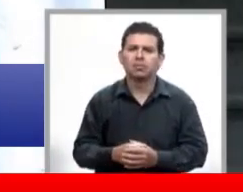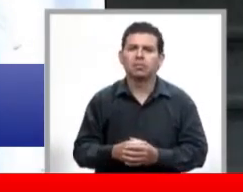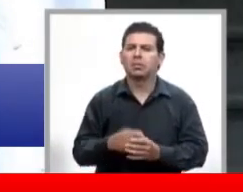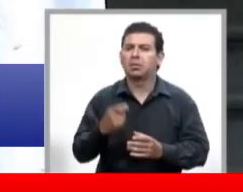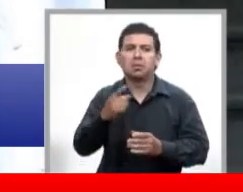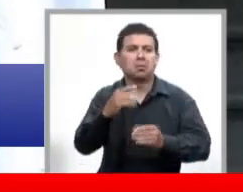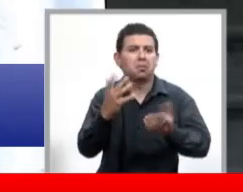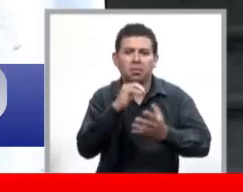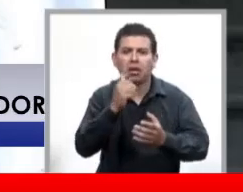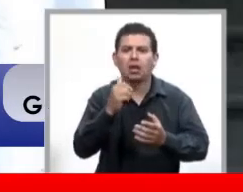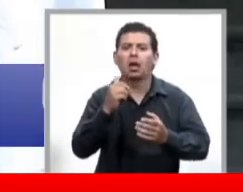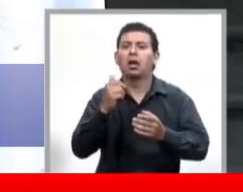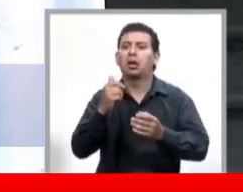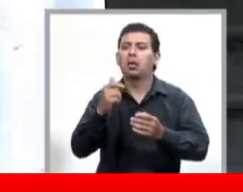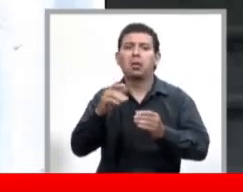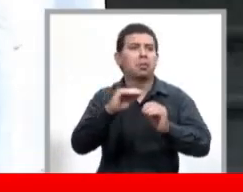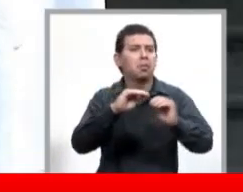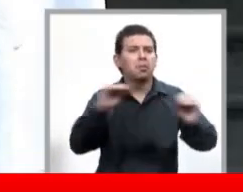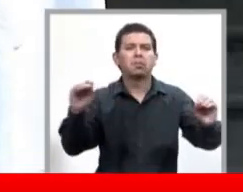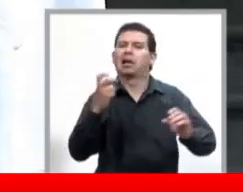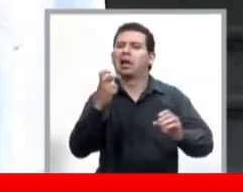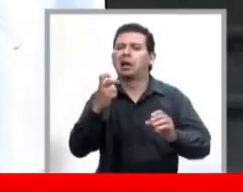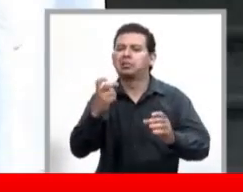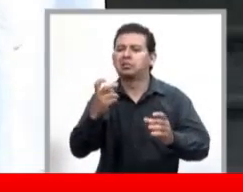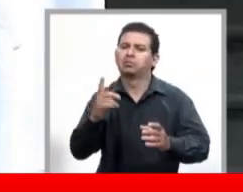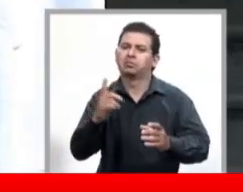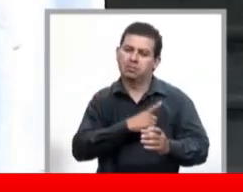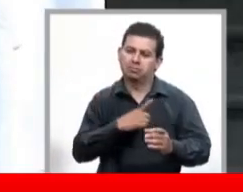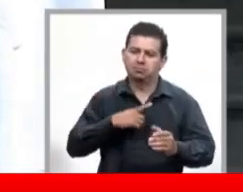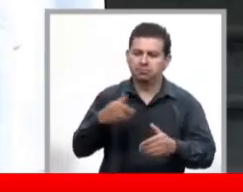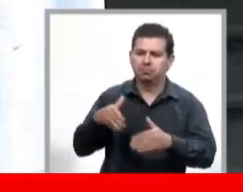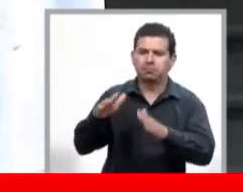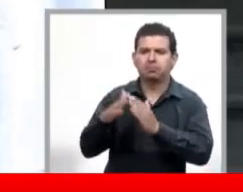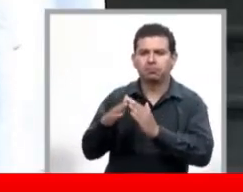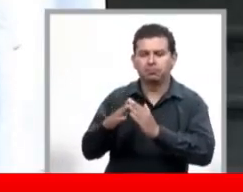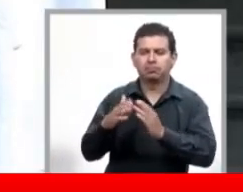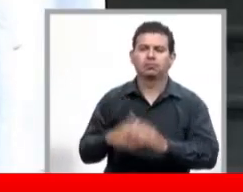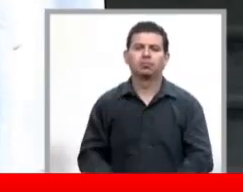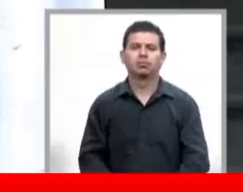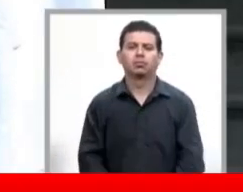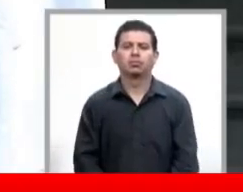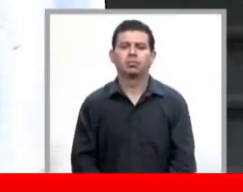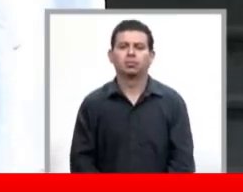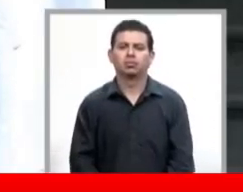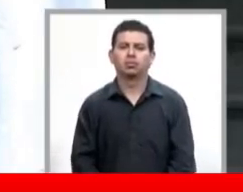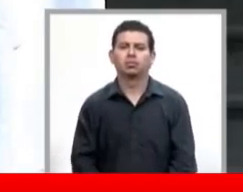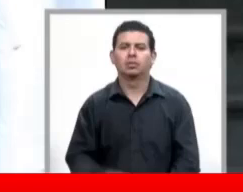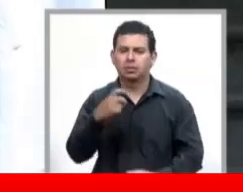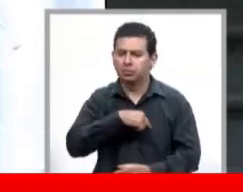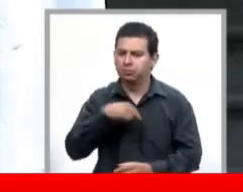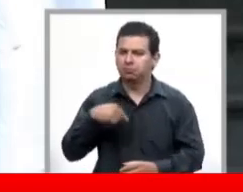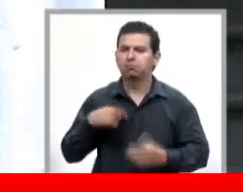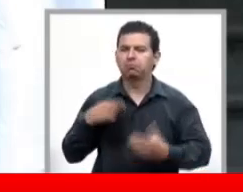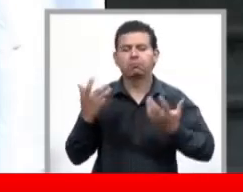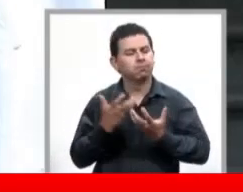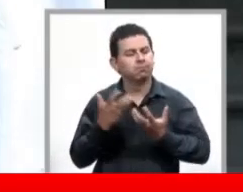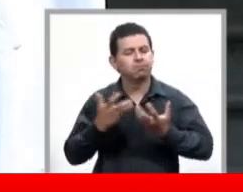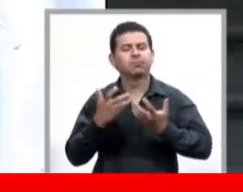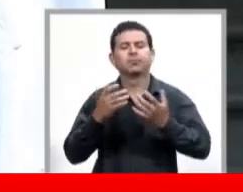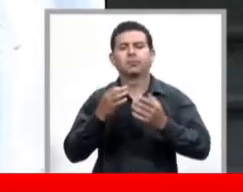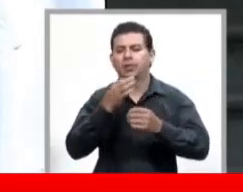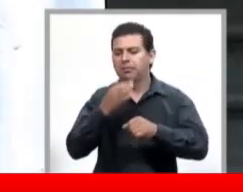mayor movimiento en torno a tareas esenciales, pues también le estamos pidiendo a la Secretaría de